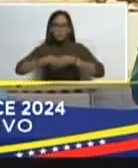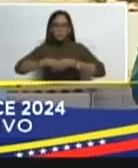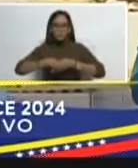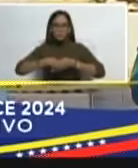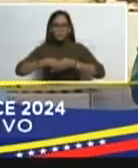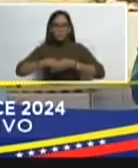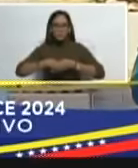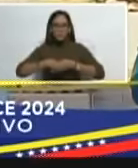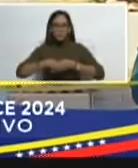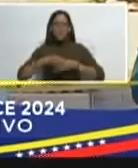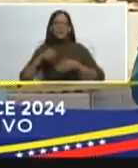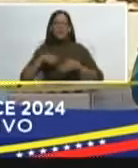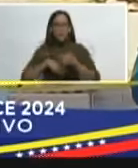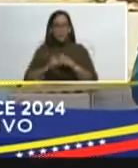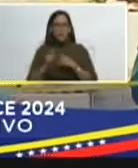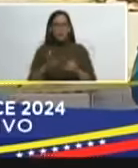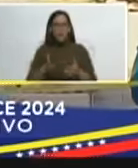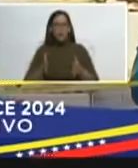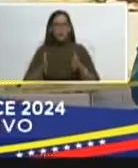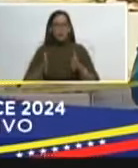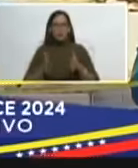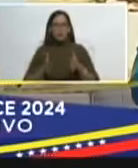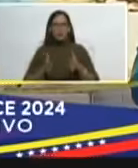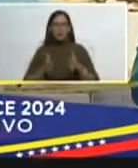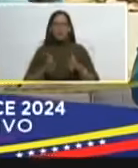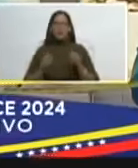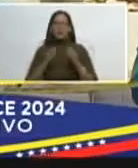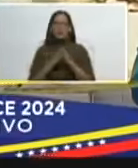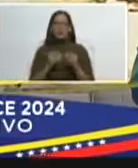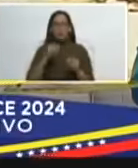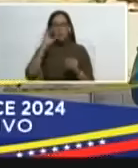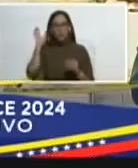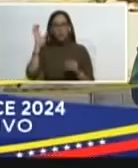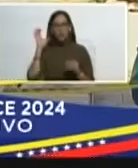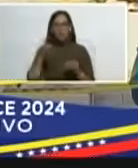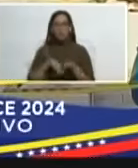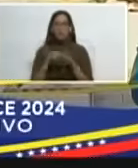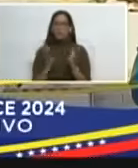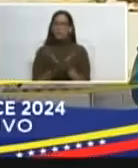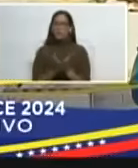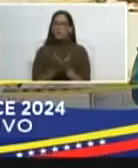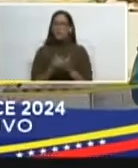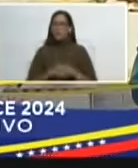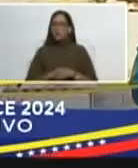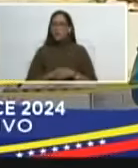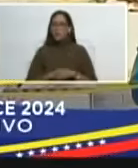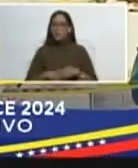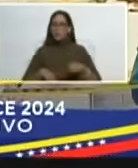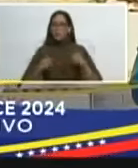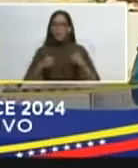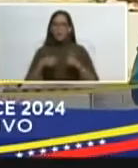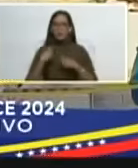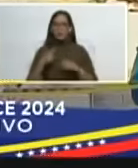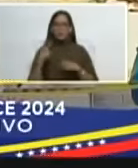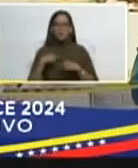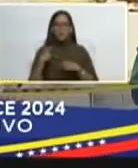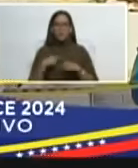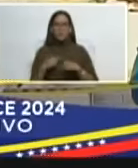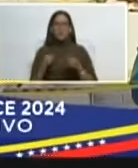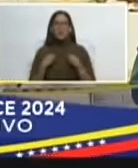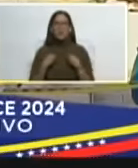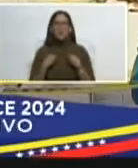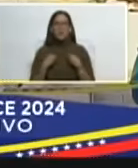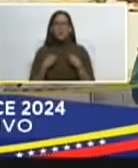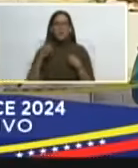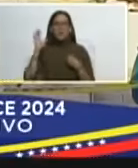Y lo vamos a lograr. Lo que todos los estados del mundo, unos más que otros, tienen. ¿De qué viven los estados que no